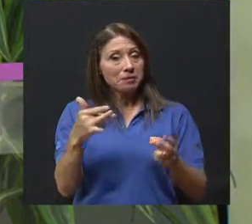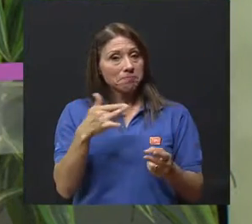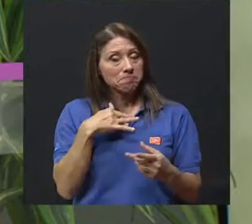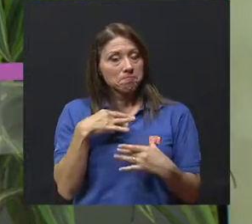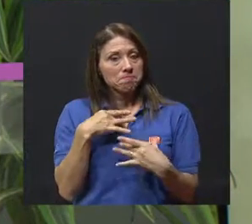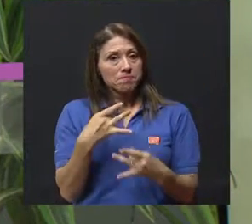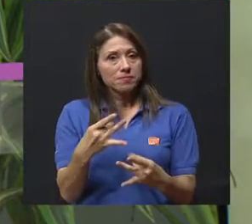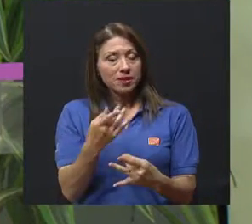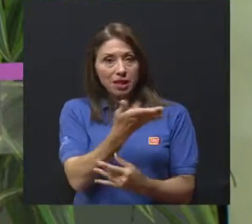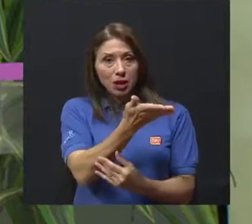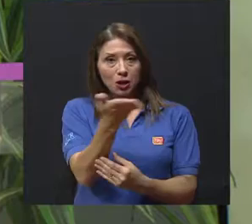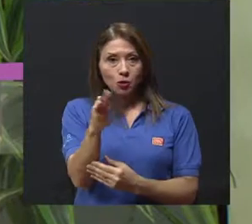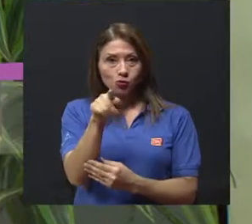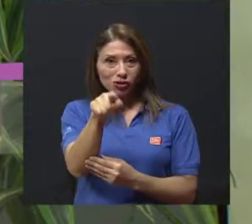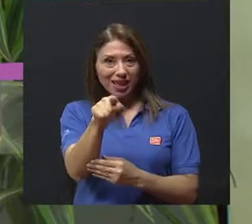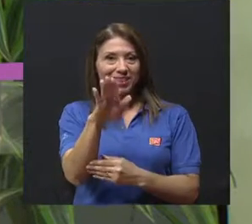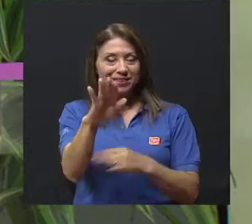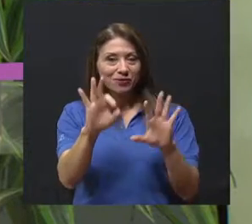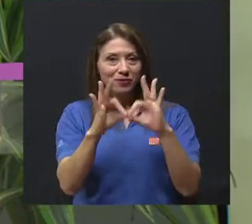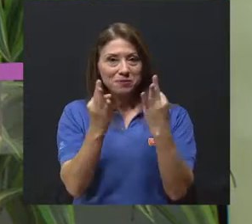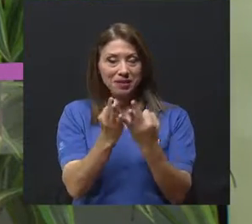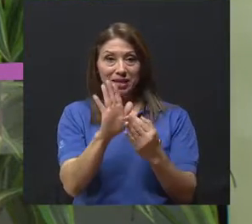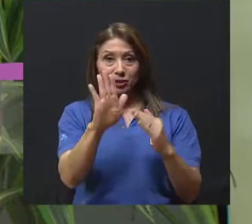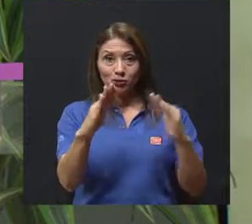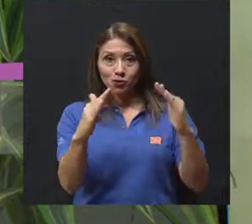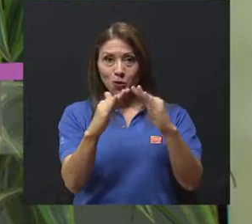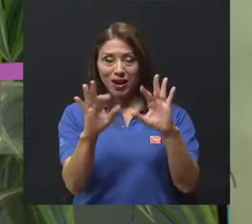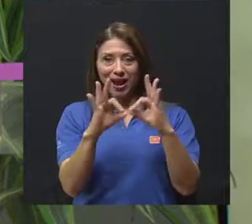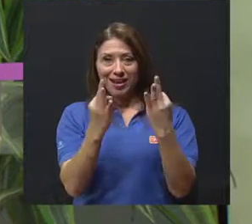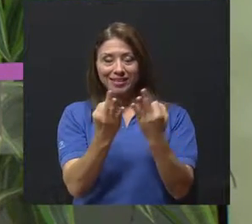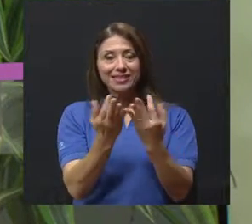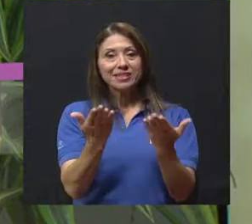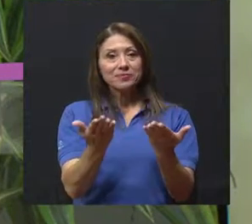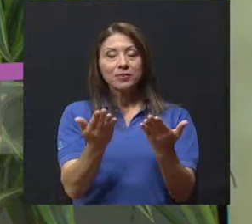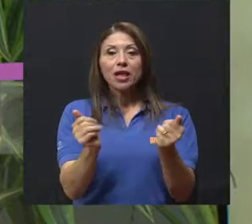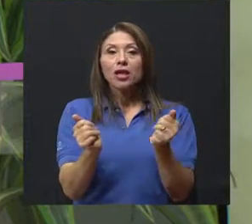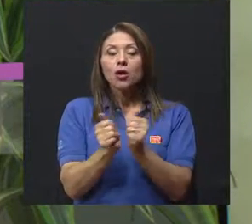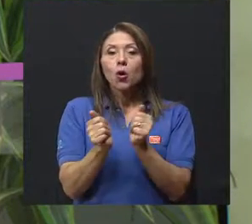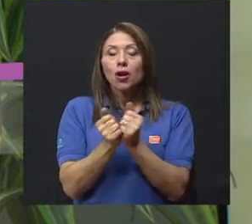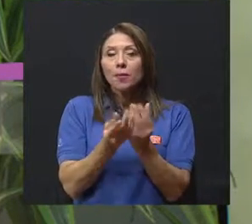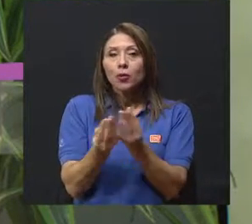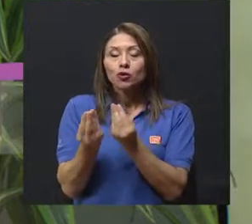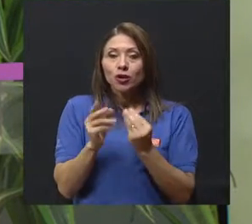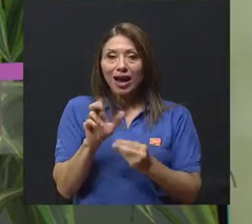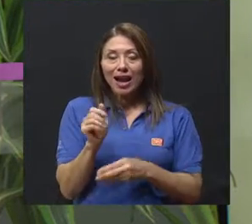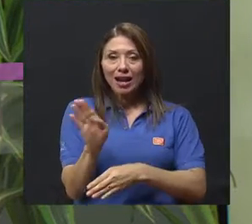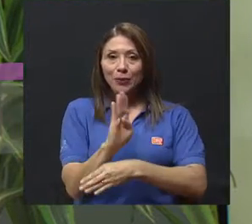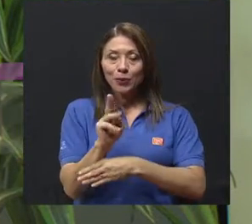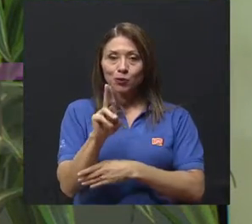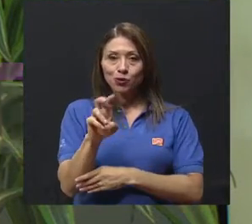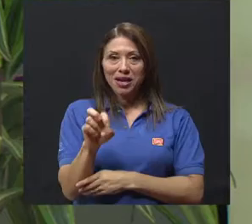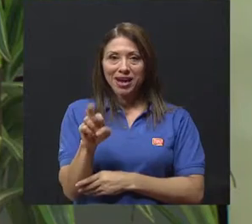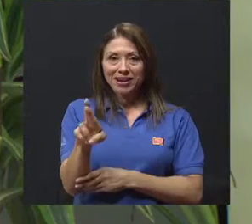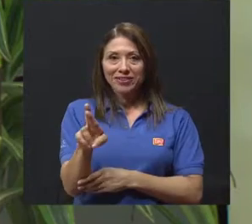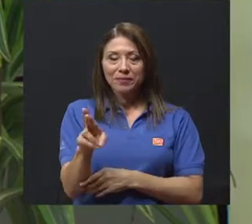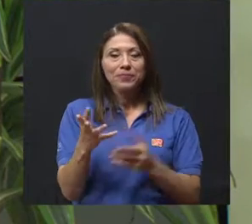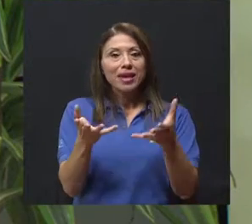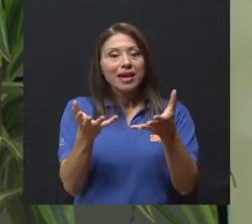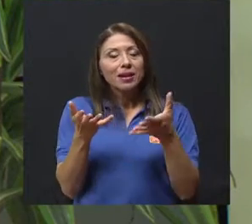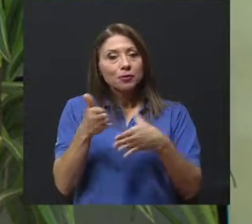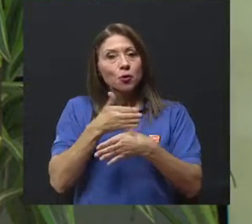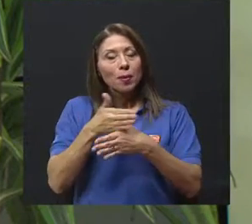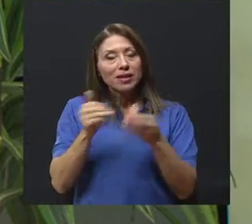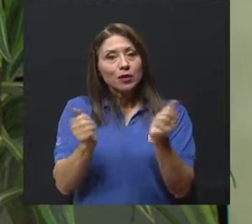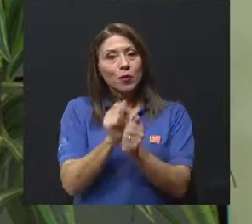del interés de usted y de los suyos allá en sus hogares y bajo la producción de canal un cr queremos